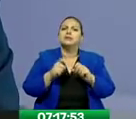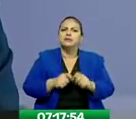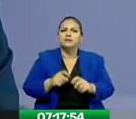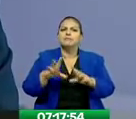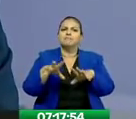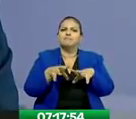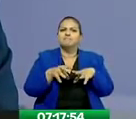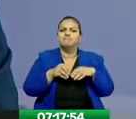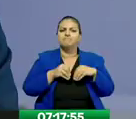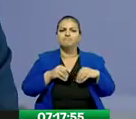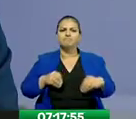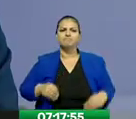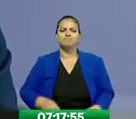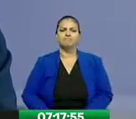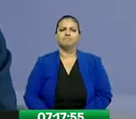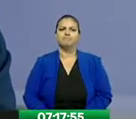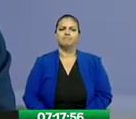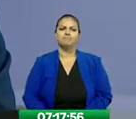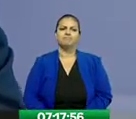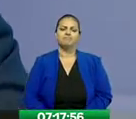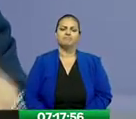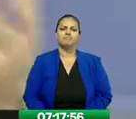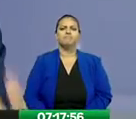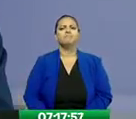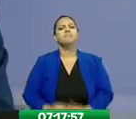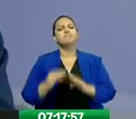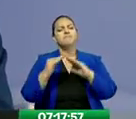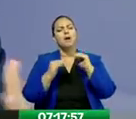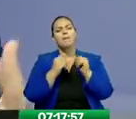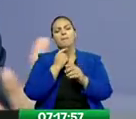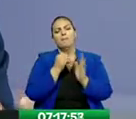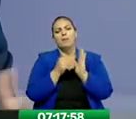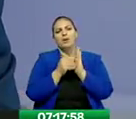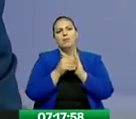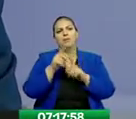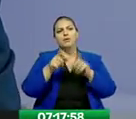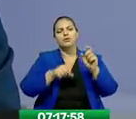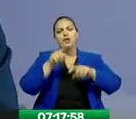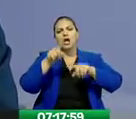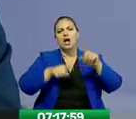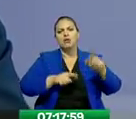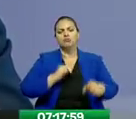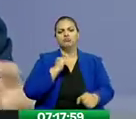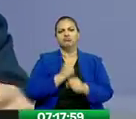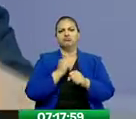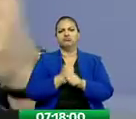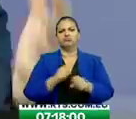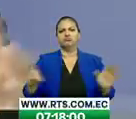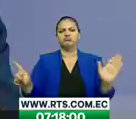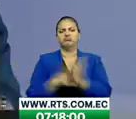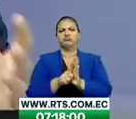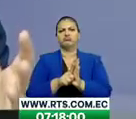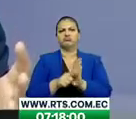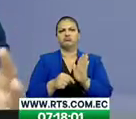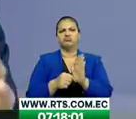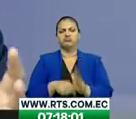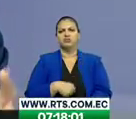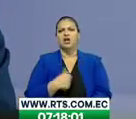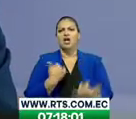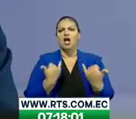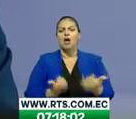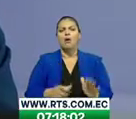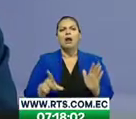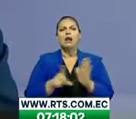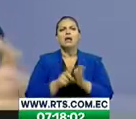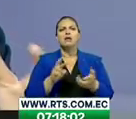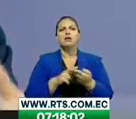quizás aquellos que abogan por la rigidez laboral piensan que los empleos que se van a crear con las reformas